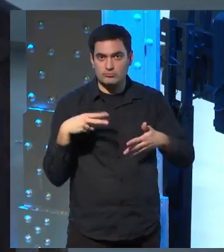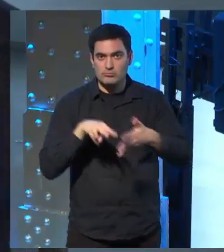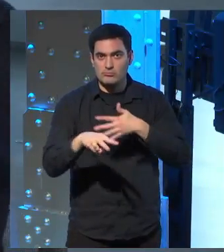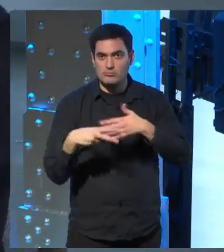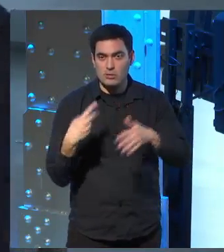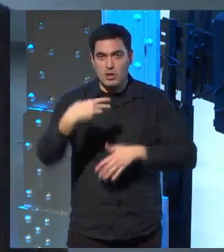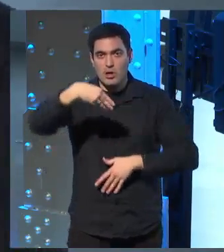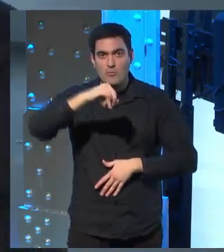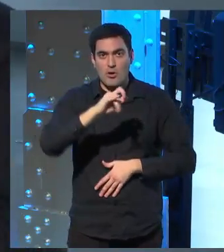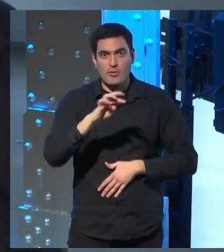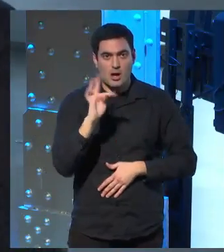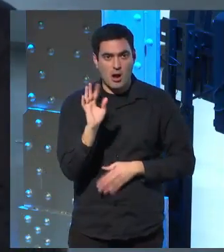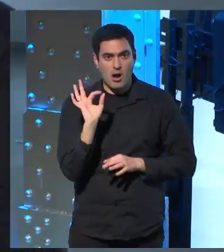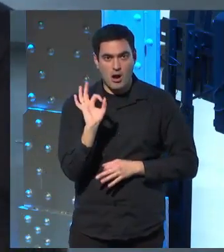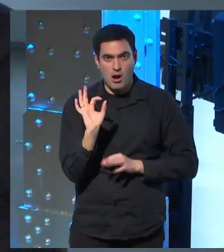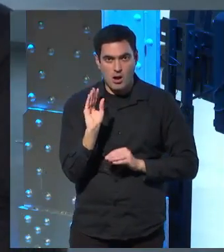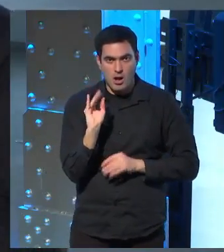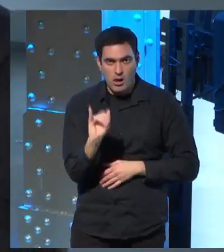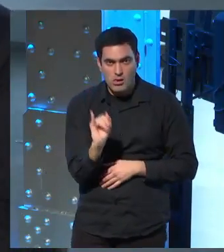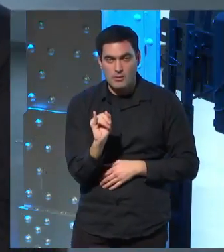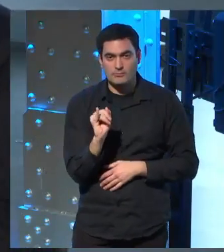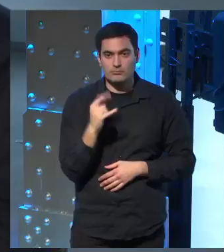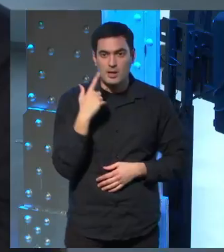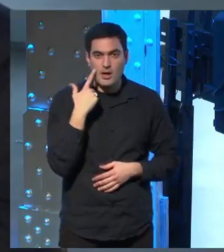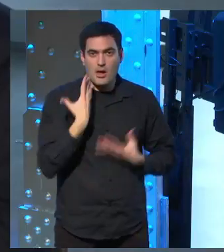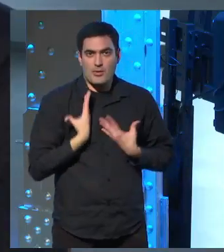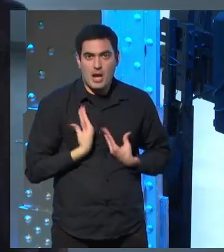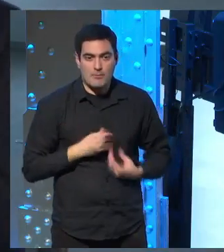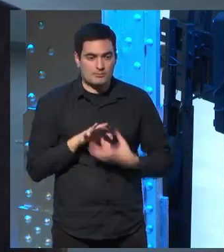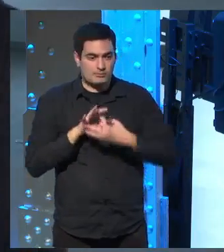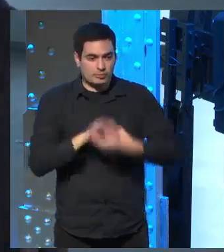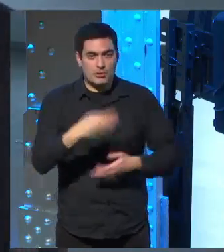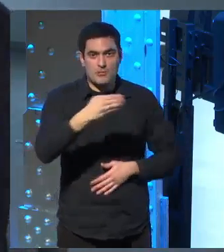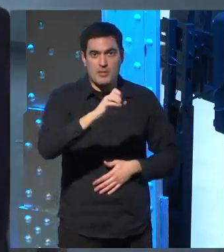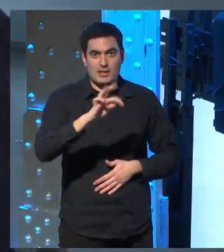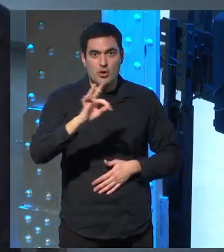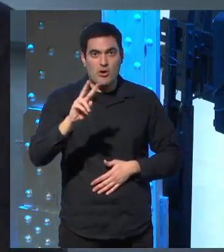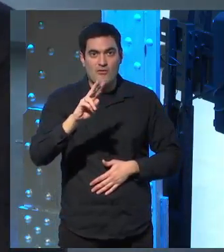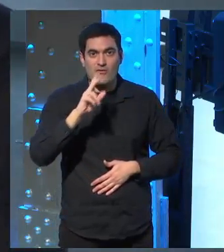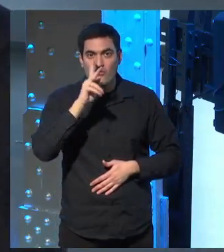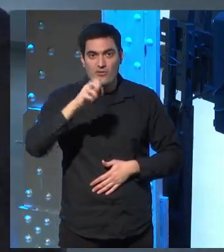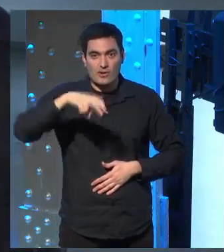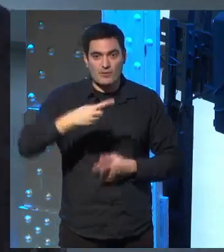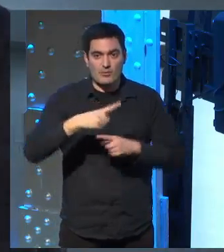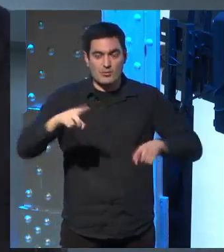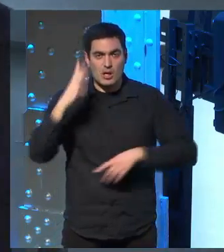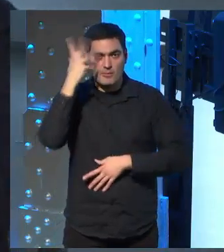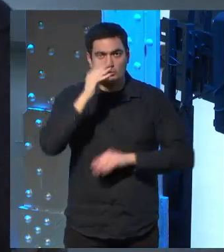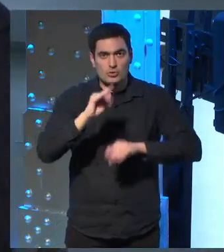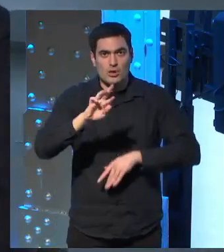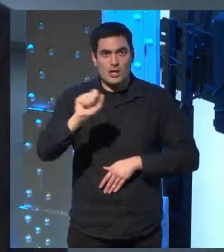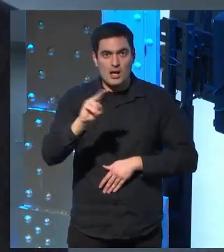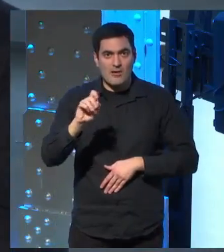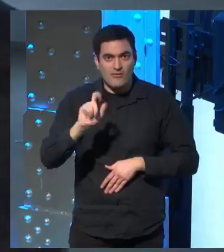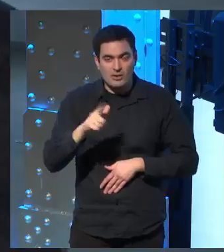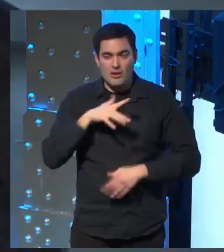mozartiana, ese carácter y dramatismo más vinculado al estilo de Beethoven, y luego todas estas influencias de la música americana, de Ravel, y desde